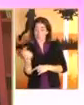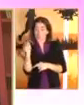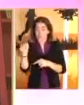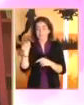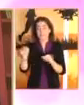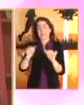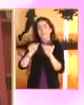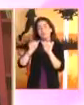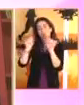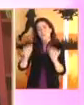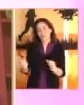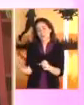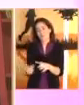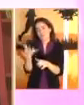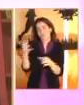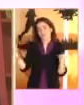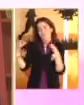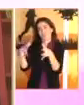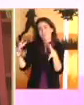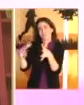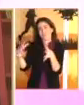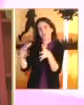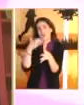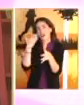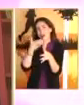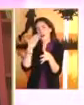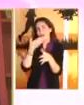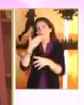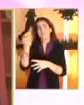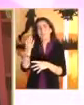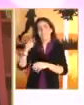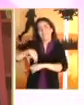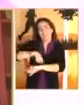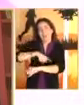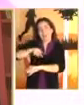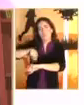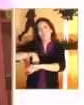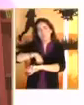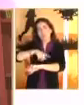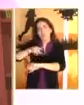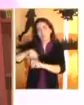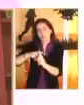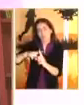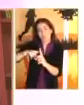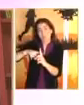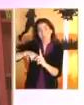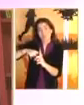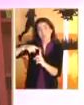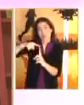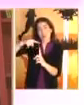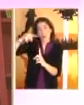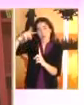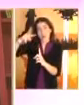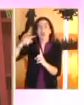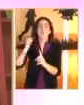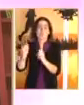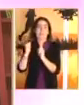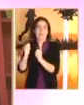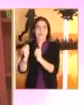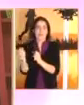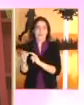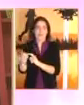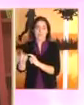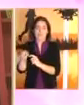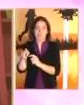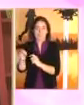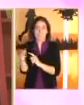de emisión de esa fuente, es, si consigues mucho tiempo y una temperatura elevada, por supuesto que sí. El problema